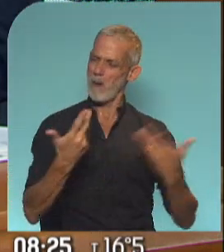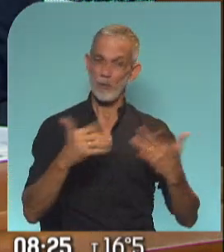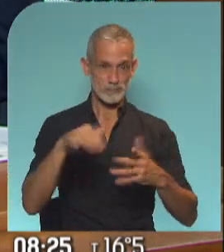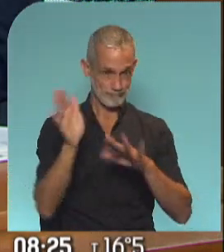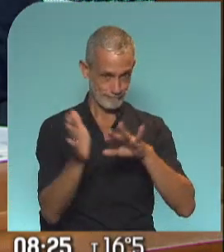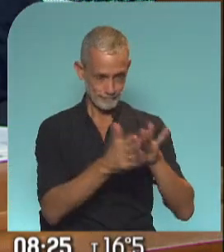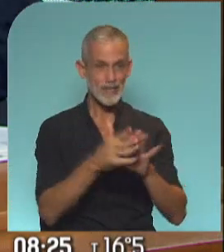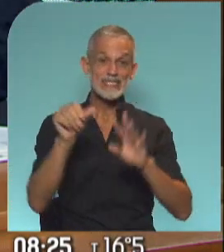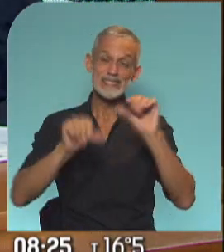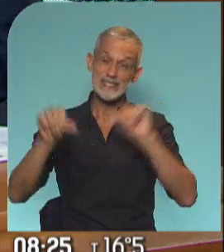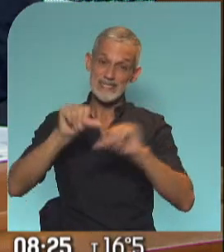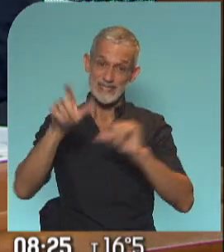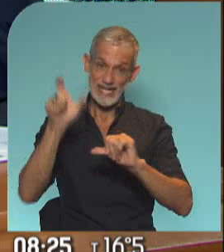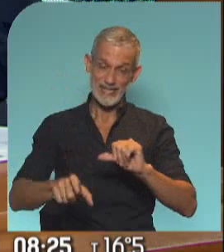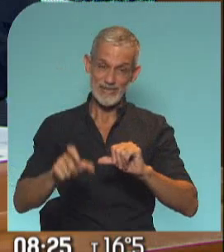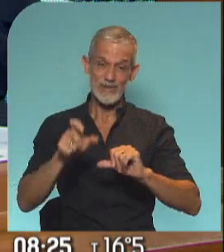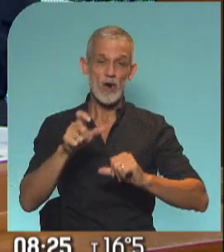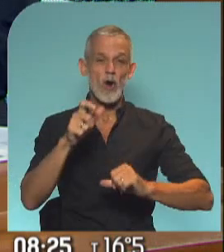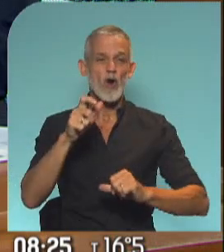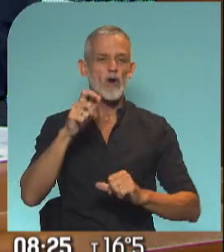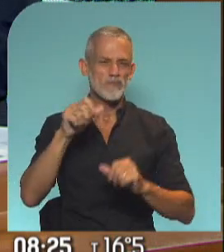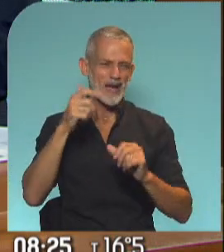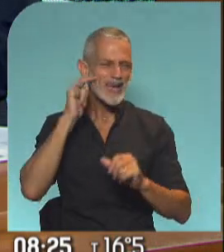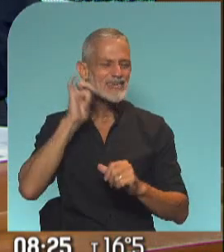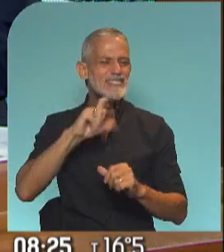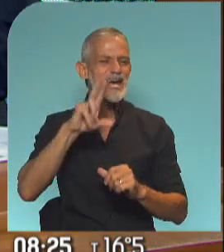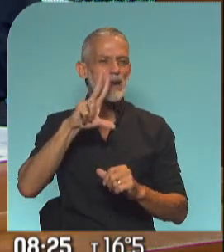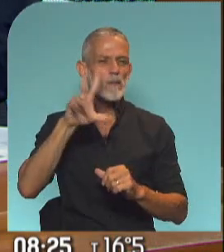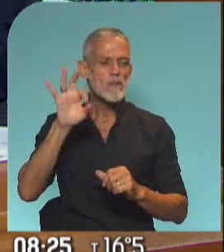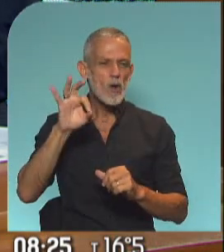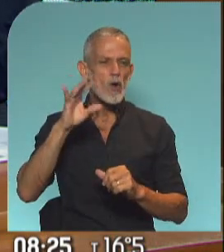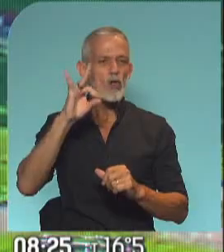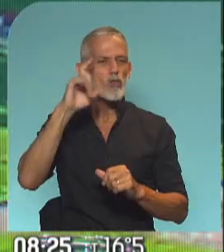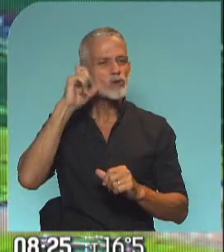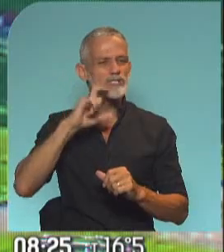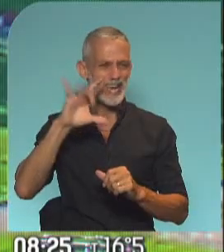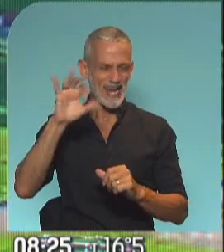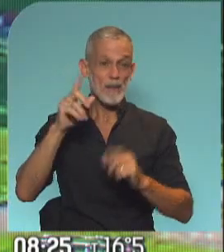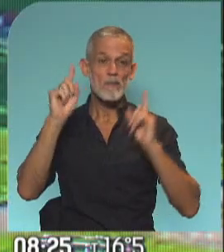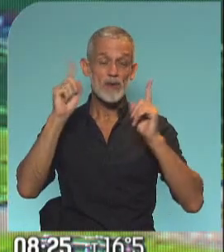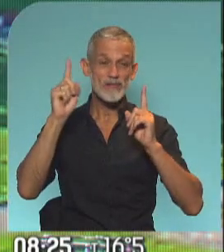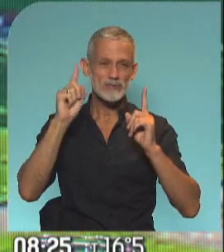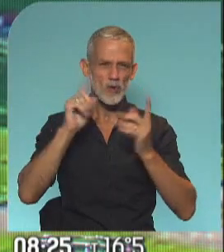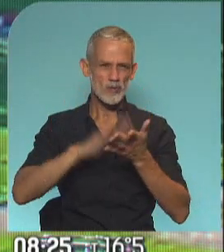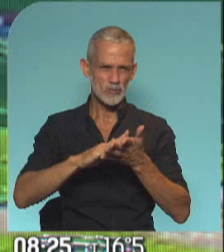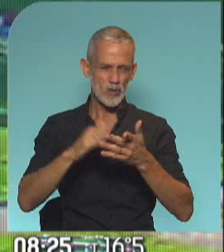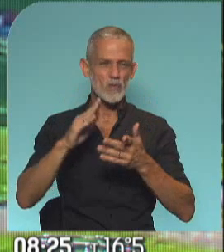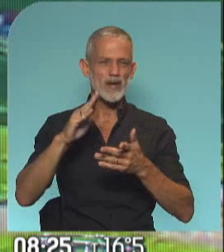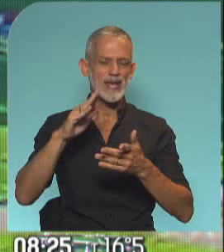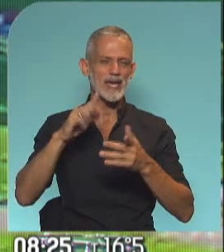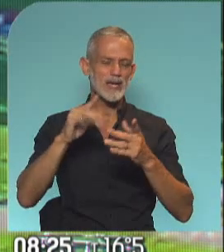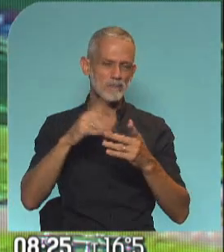científicos como guillermo docena que nos acompañan en la mañana de hoy que es profesor de inmunología de la universidad nacional de la plata